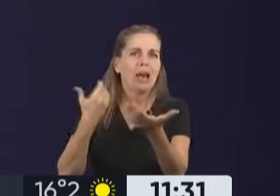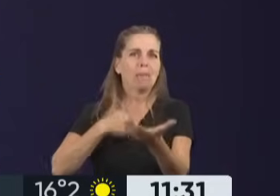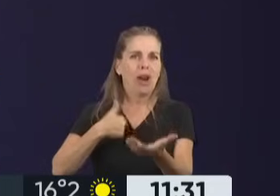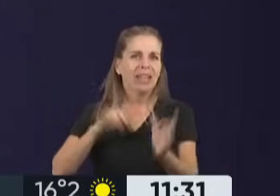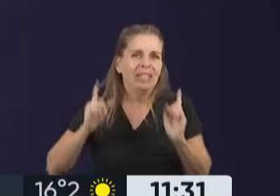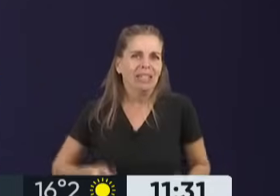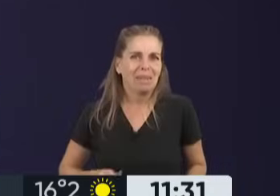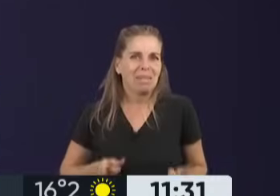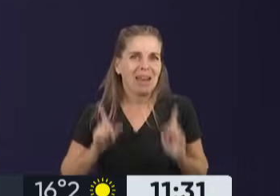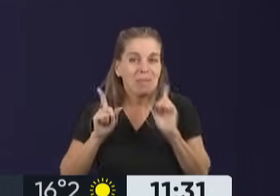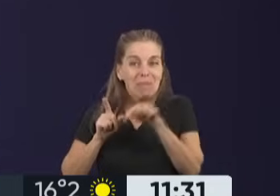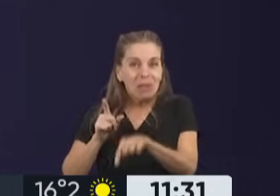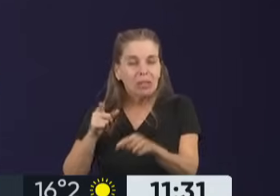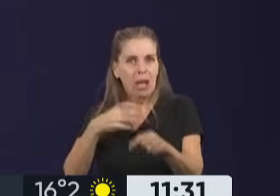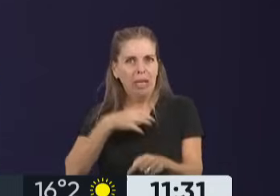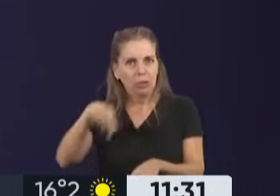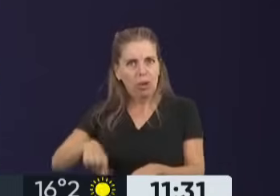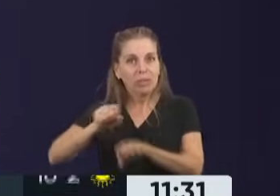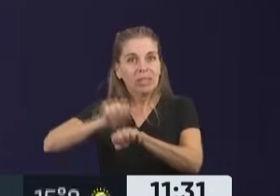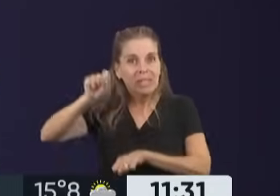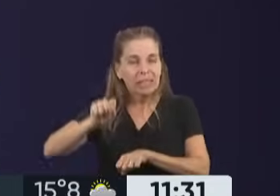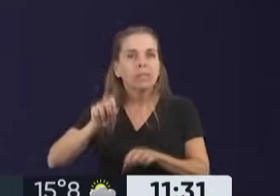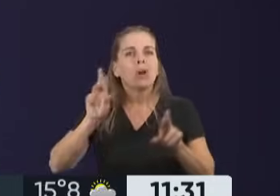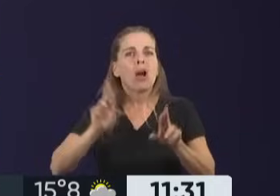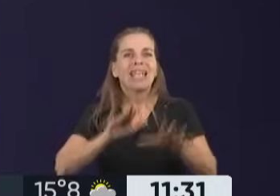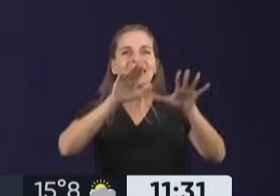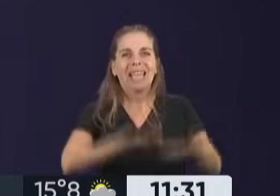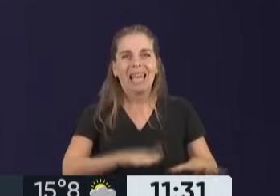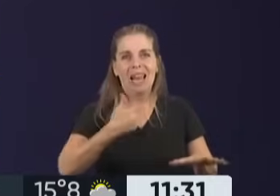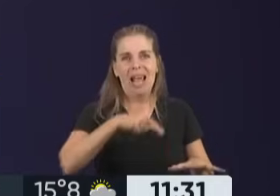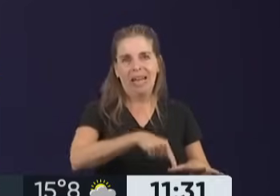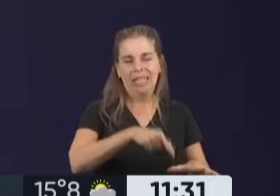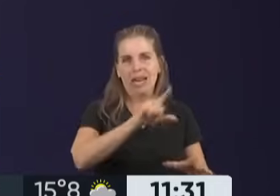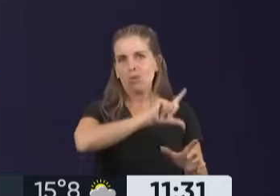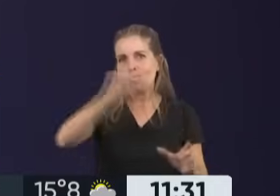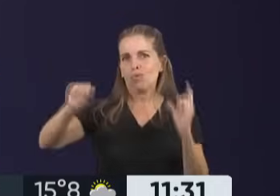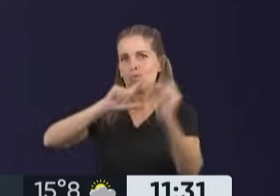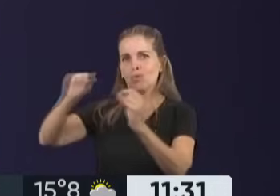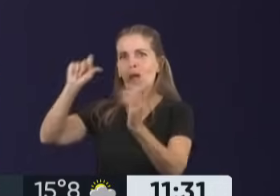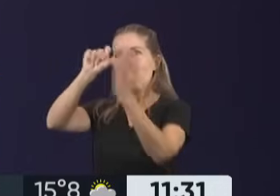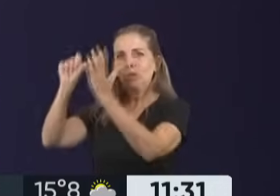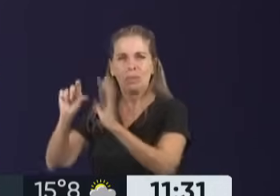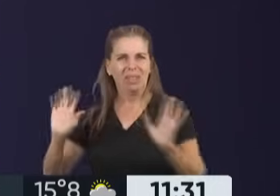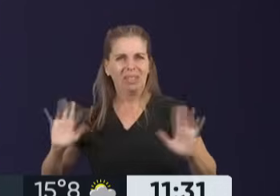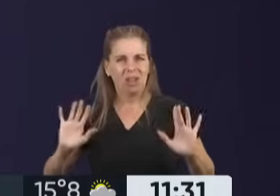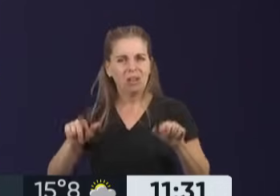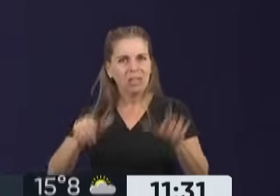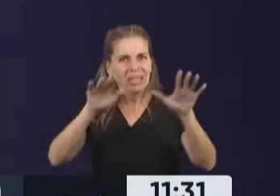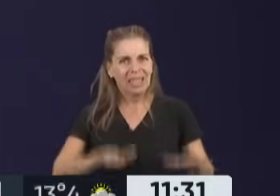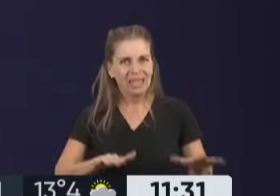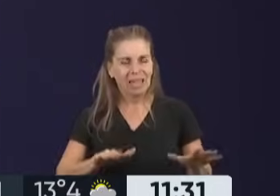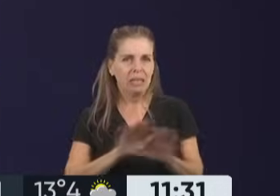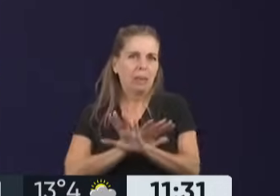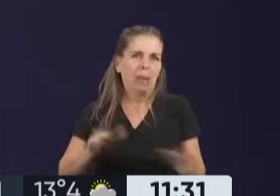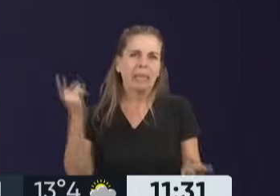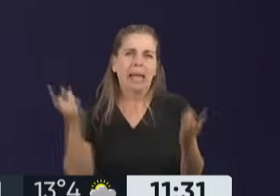también, cuando se reciban, queremos que no se vayan de la Argentina, que se queden acá y que nos ayuden a construir un país mejor. Así que terminemos con la